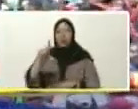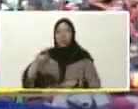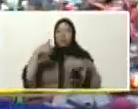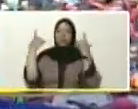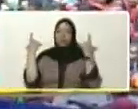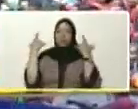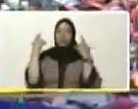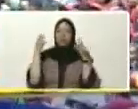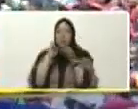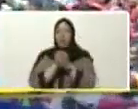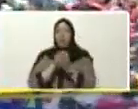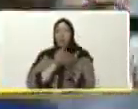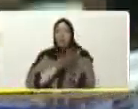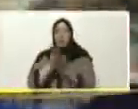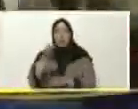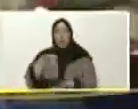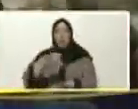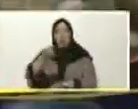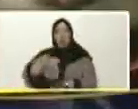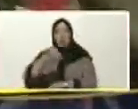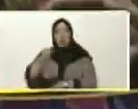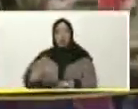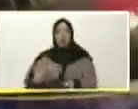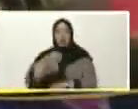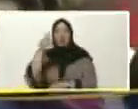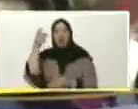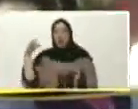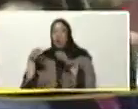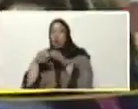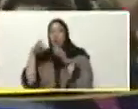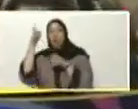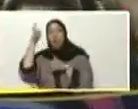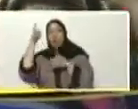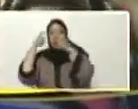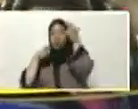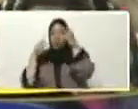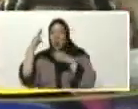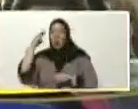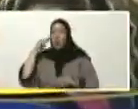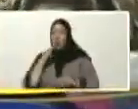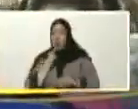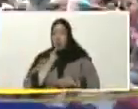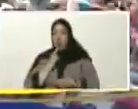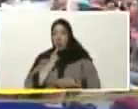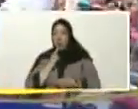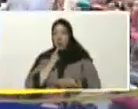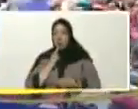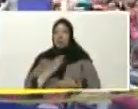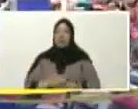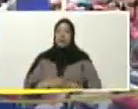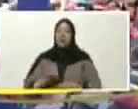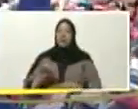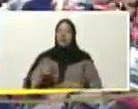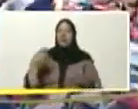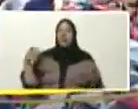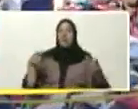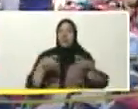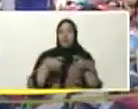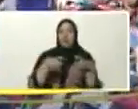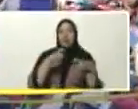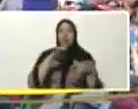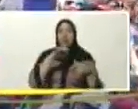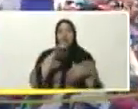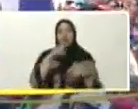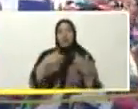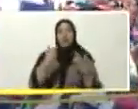lealtad absoluta, VCH de Trimbocito, Comunidad de Lino, VCH